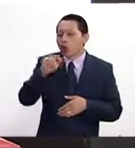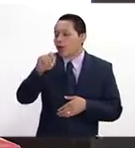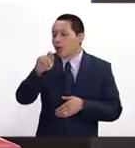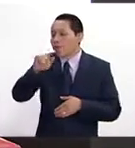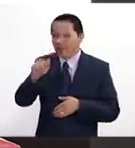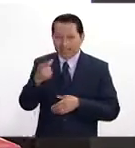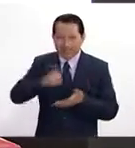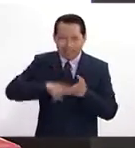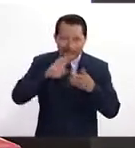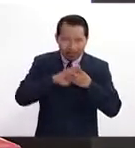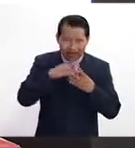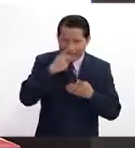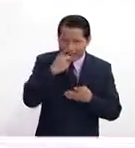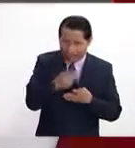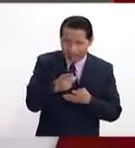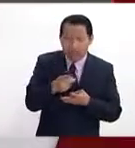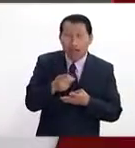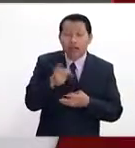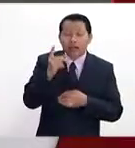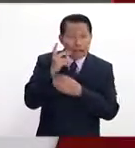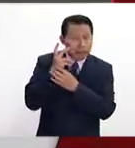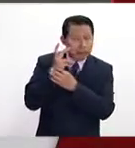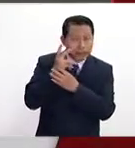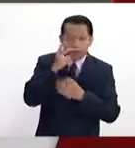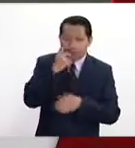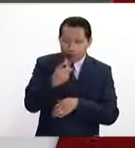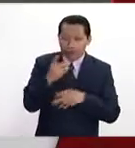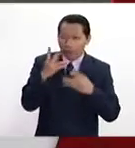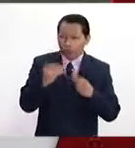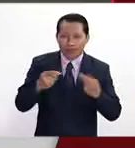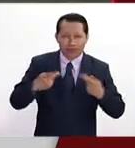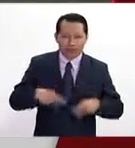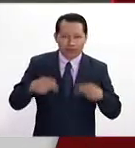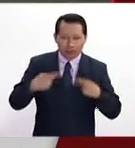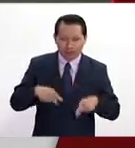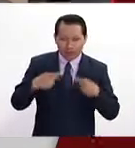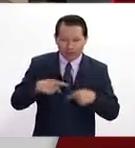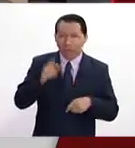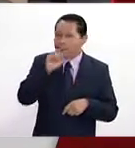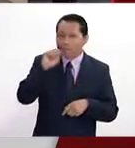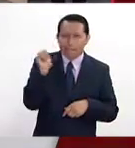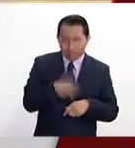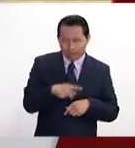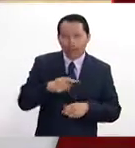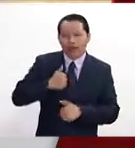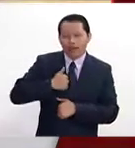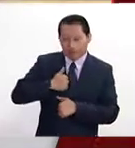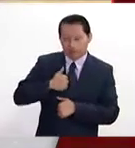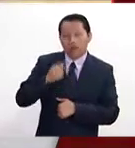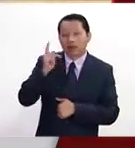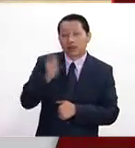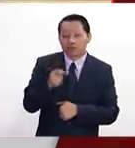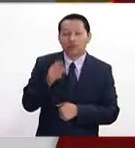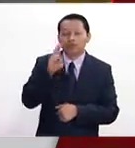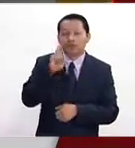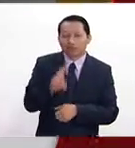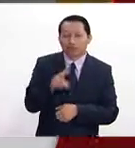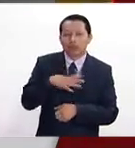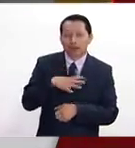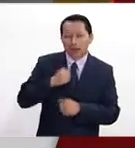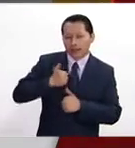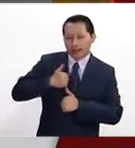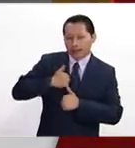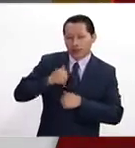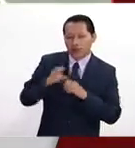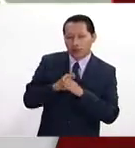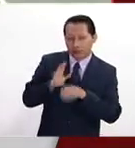encarcelado, él estaba bajo prisión, mucha de la gente que lo rodeaba eran miembros del ejército. Y cada vez más estamos viendo a miembros del ejército que están